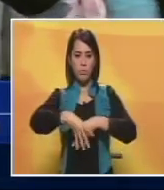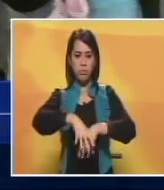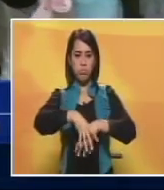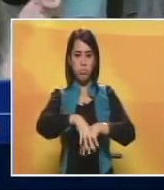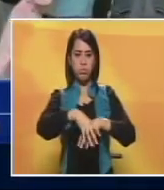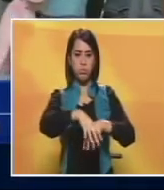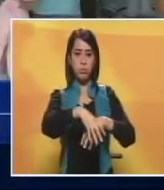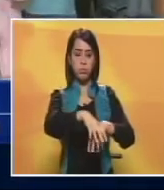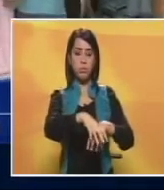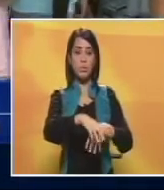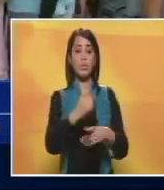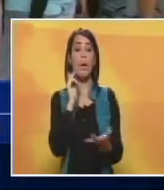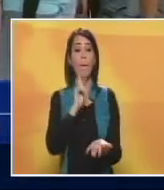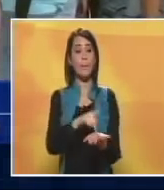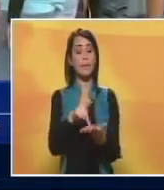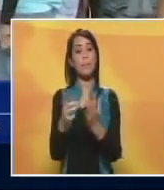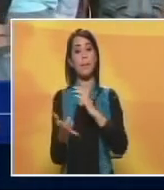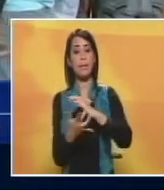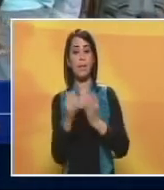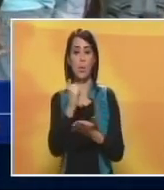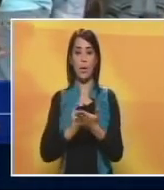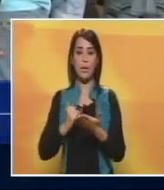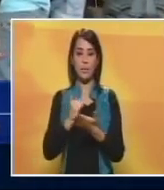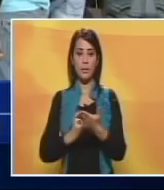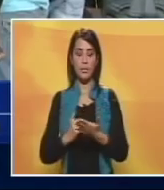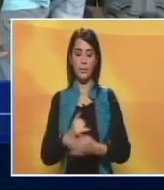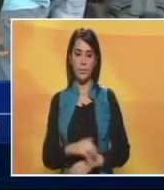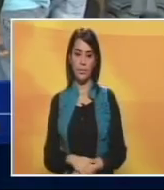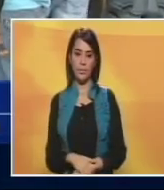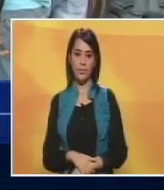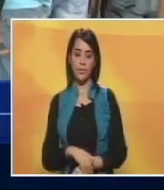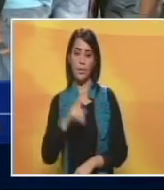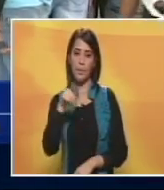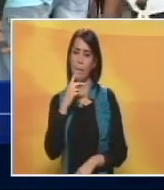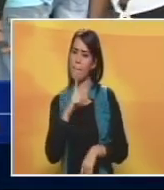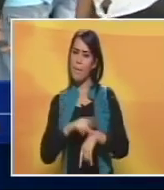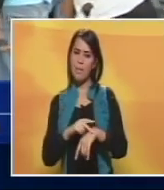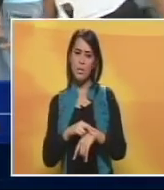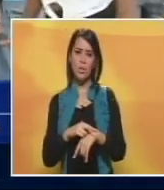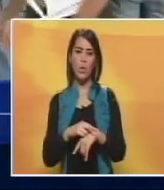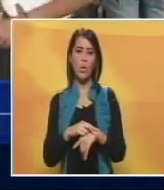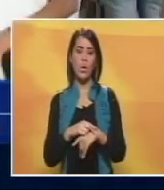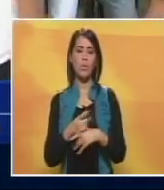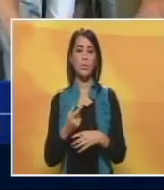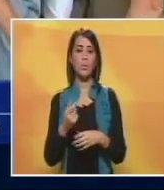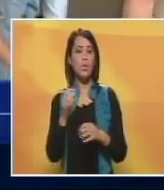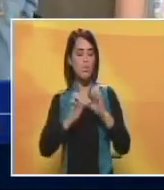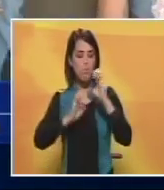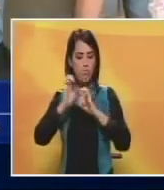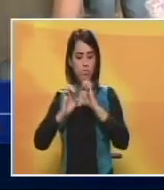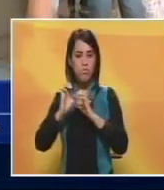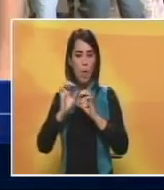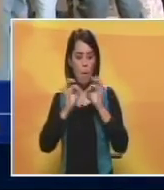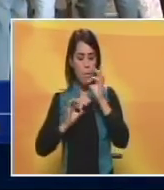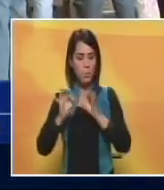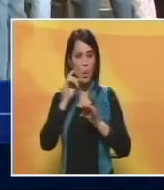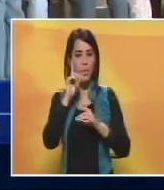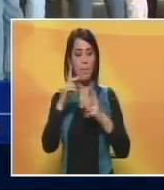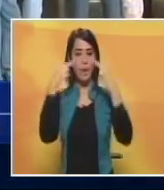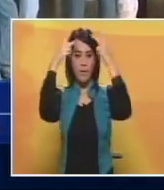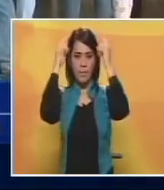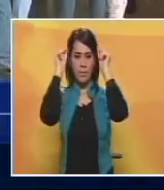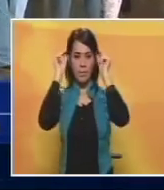donde participan técnicos de registro, además de radiólogos, camareros, bioanalistas y enfermeras. Una vez